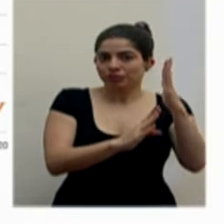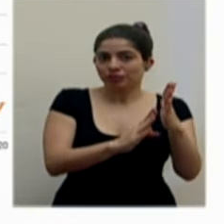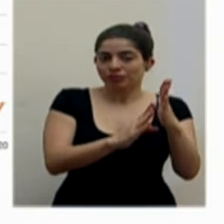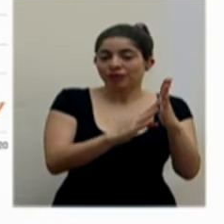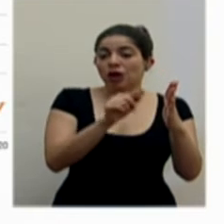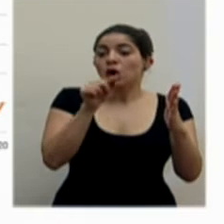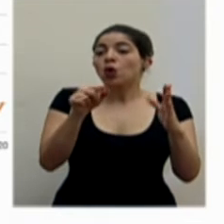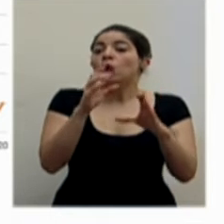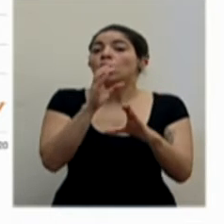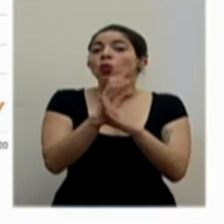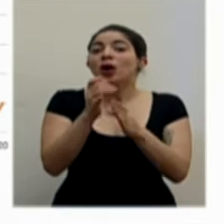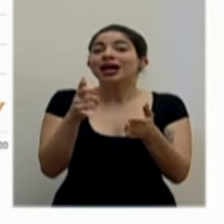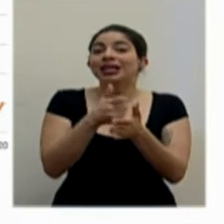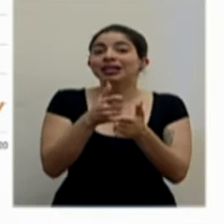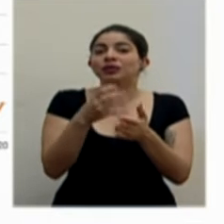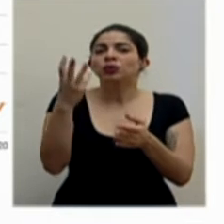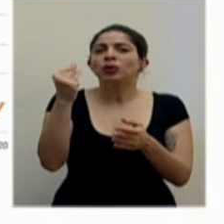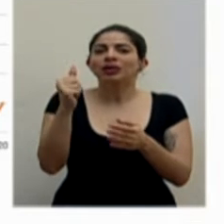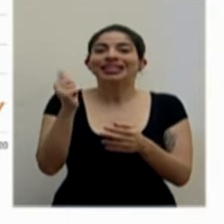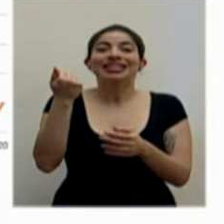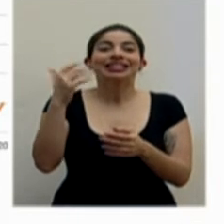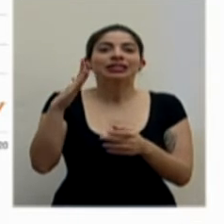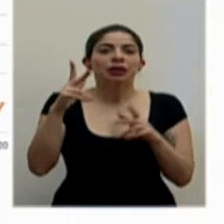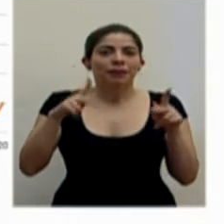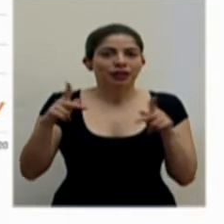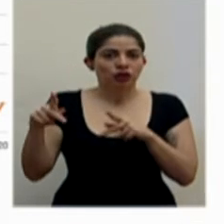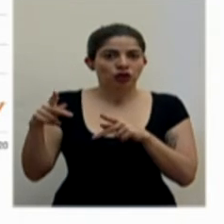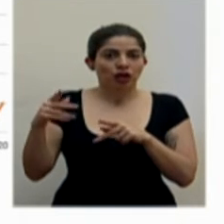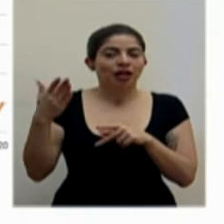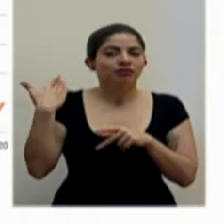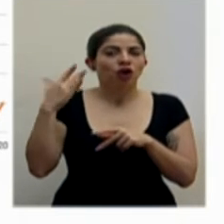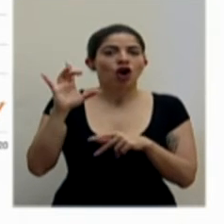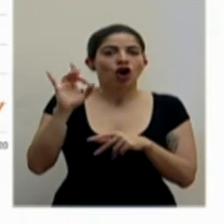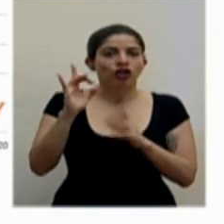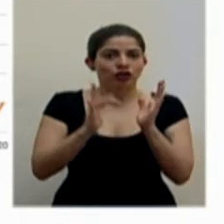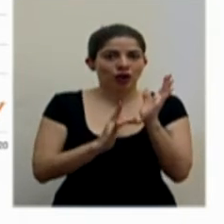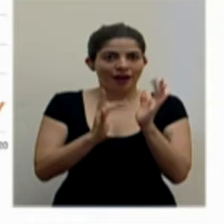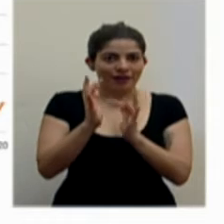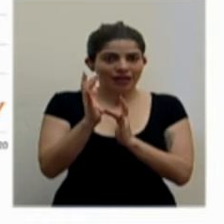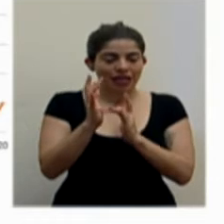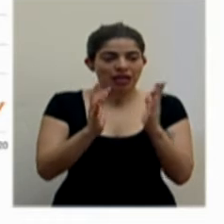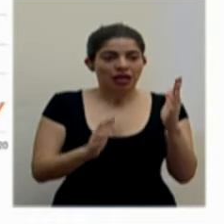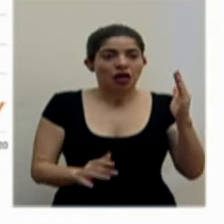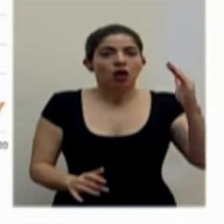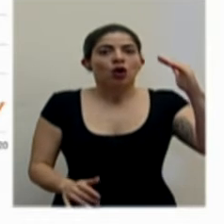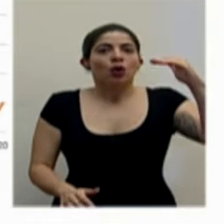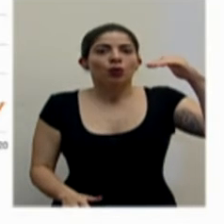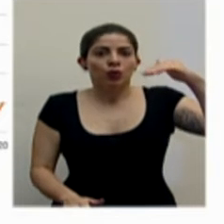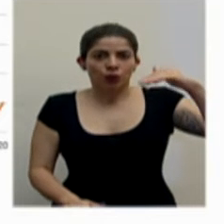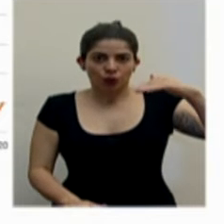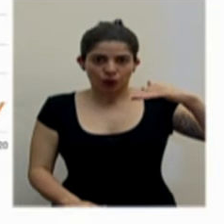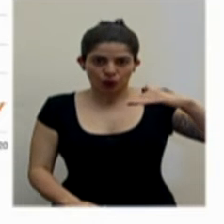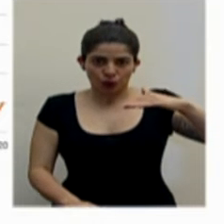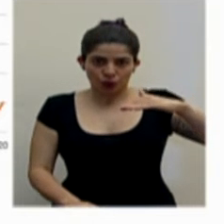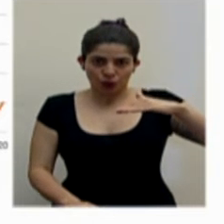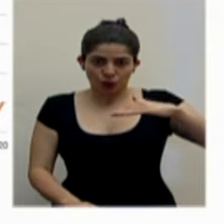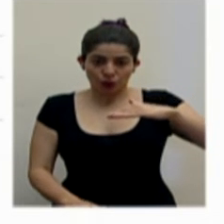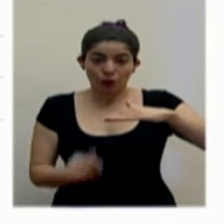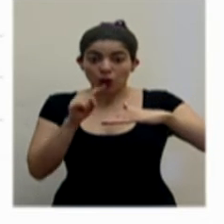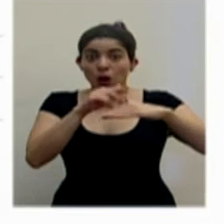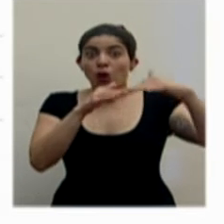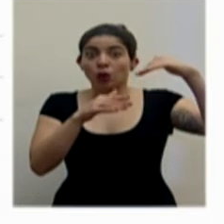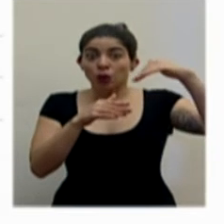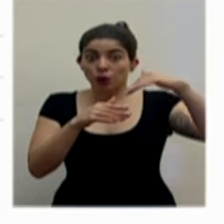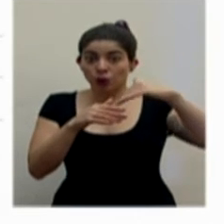en UCI llegamos a 15 el 8 de abril. Y luego comenzaron a bajar los casos en general y con esa baja